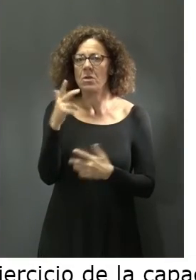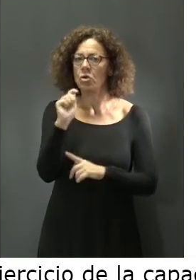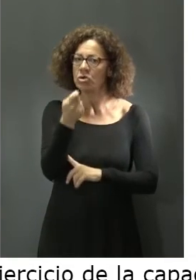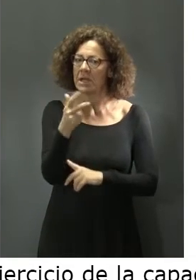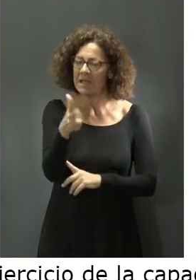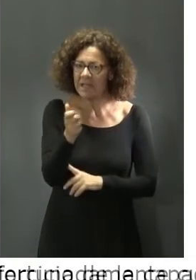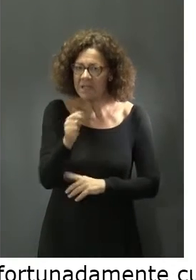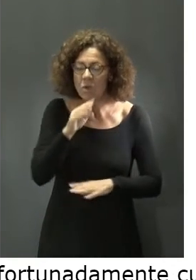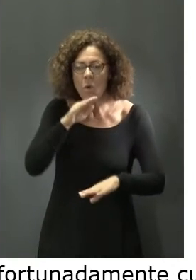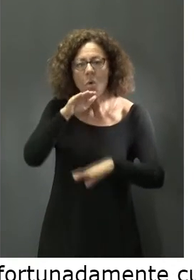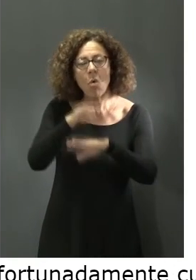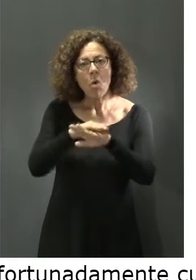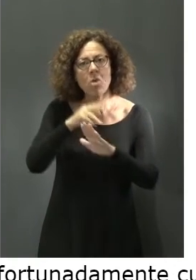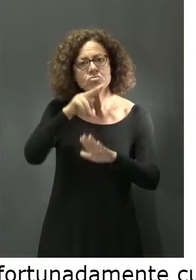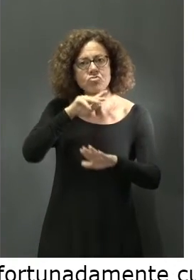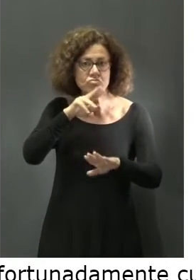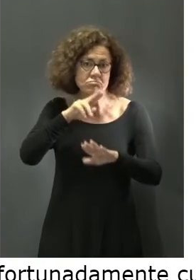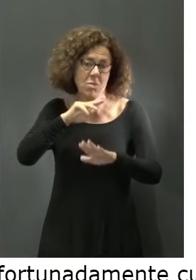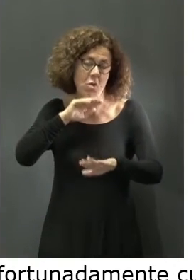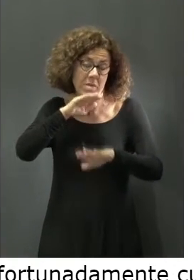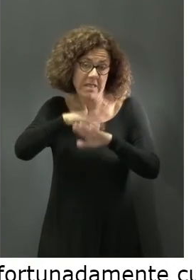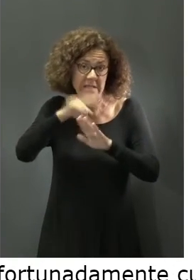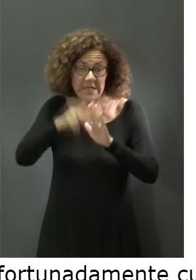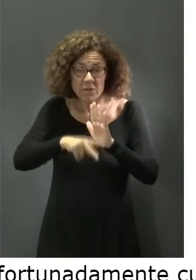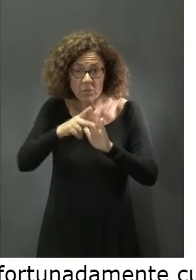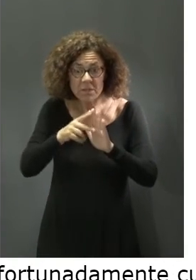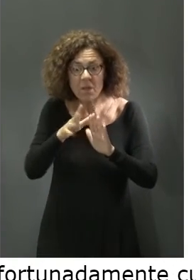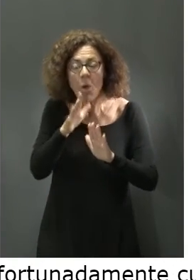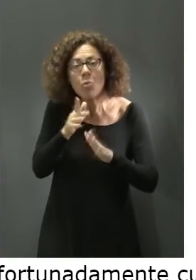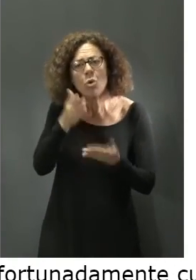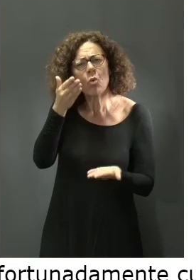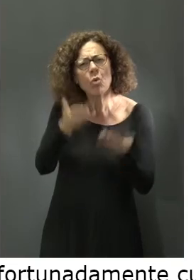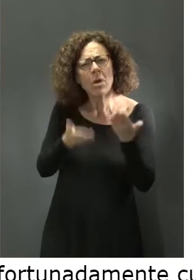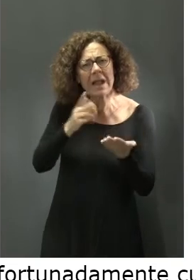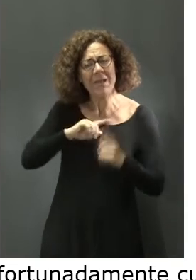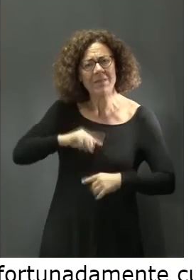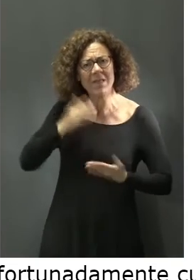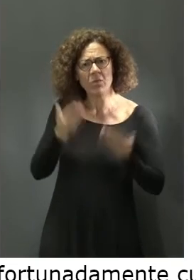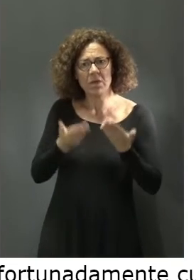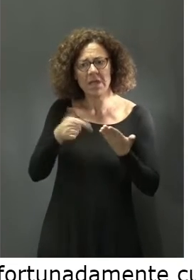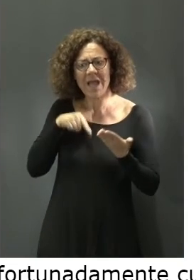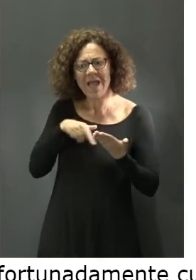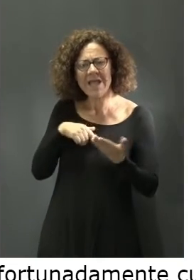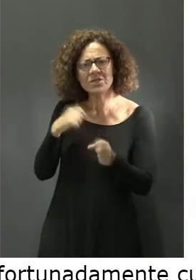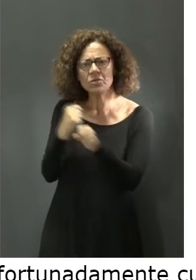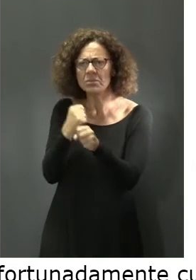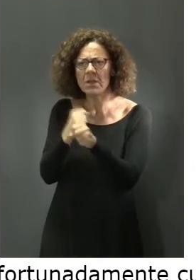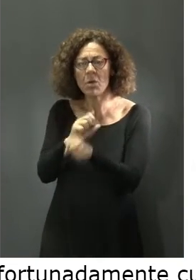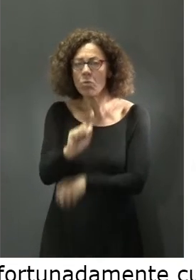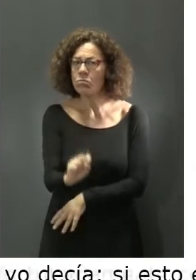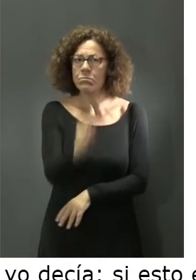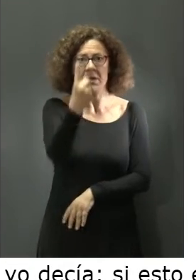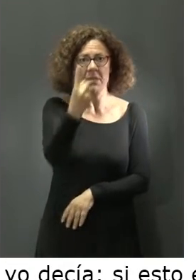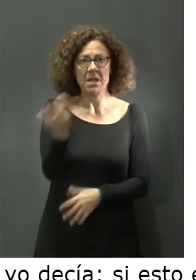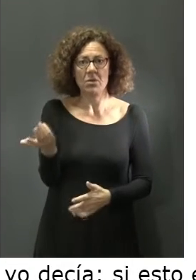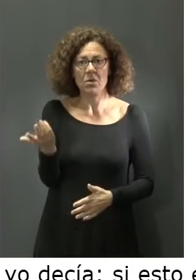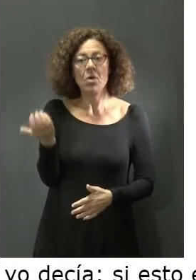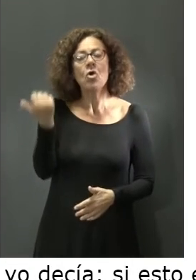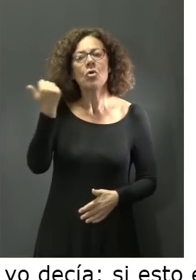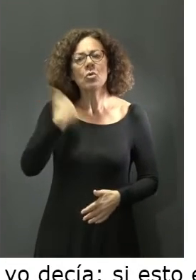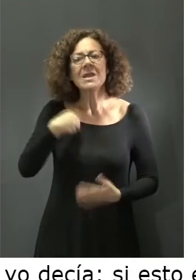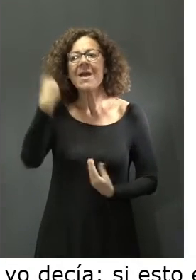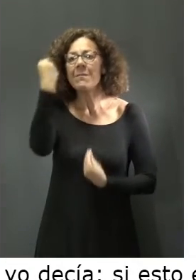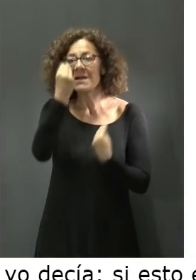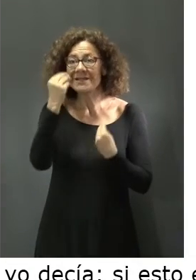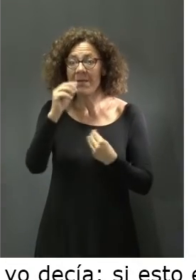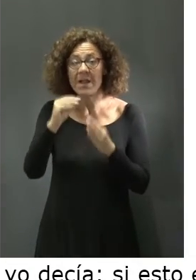con cumplimiento de obligaciones también depende de la capacidad jurídica, ¿cómo no se aborda esta tarea en primer lugar? Como ya preveía en su